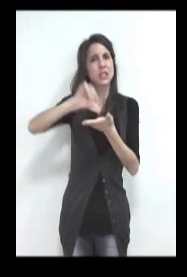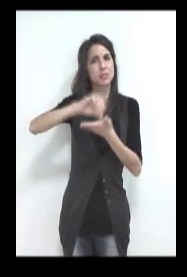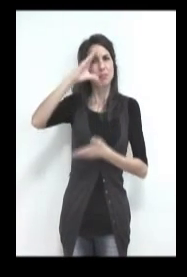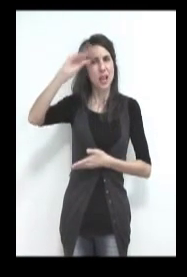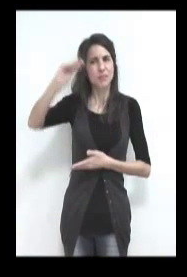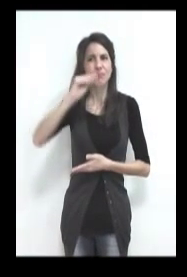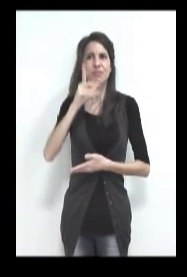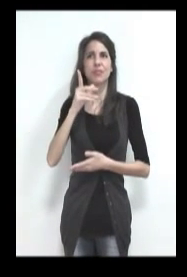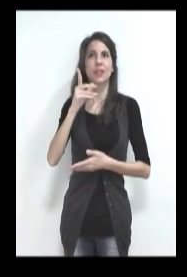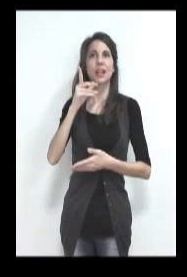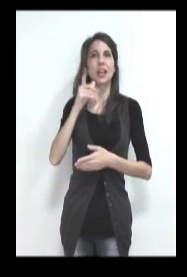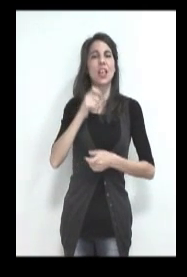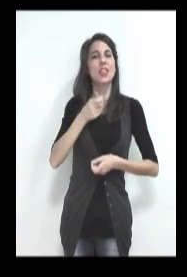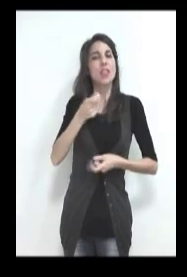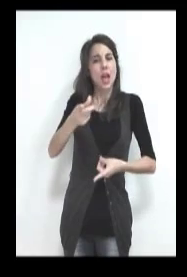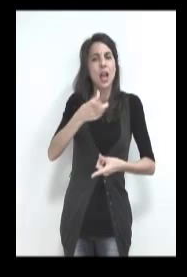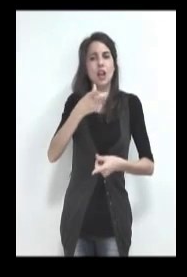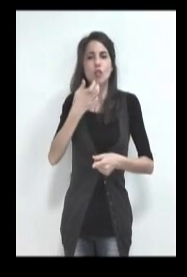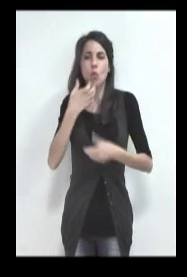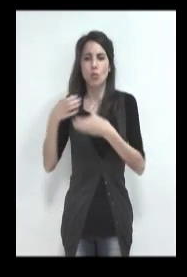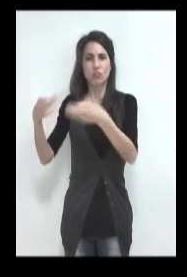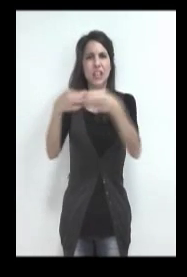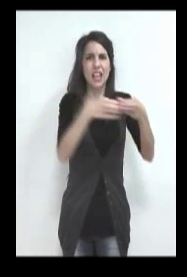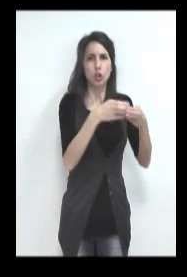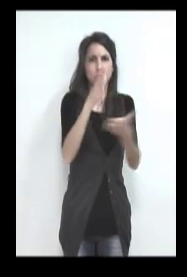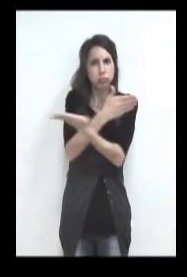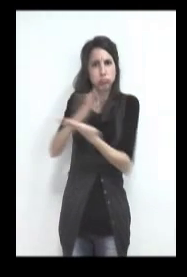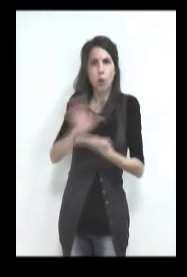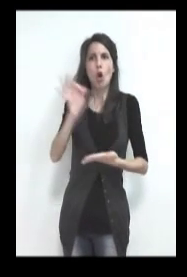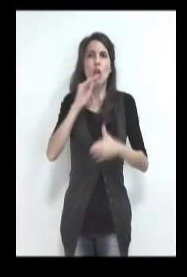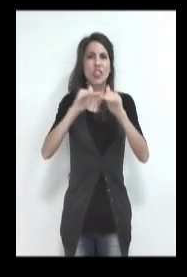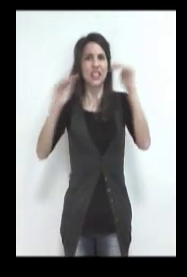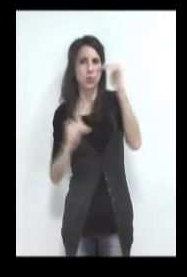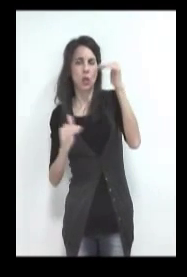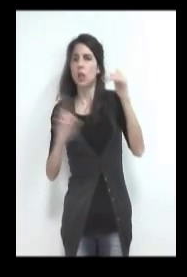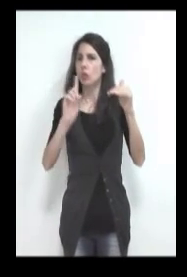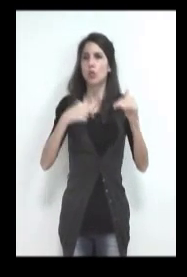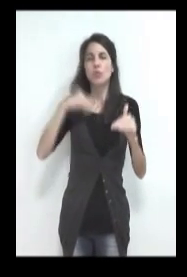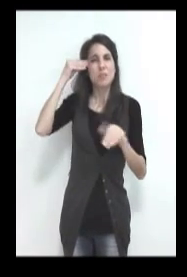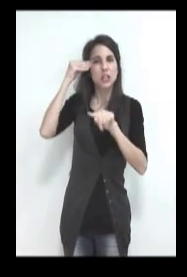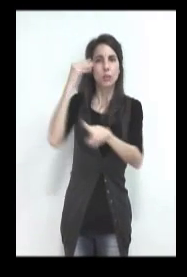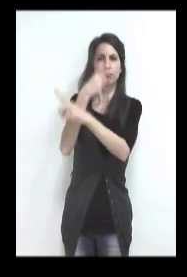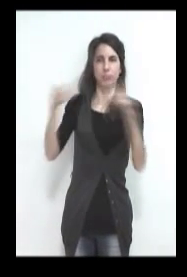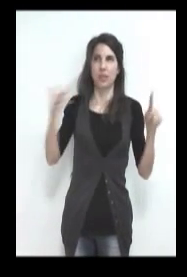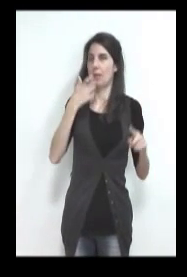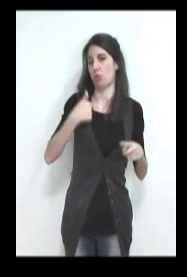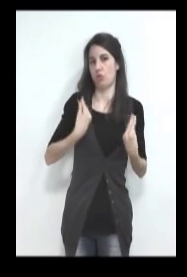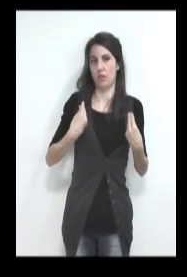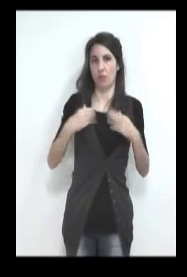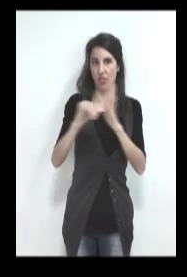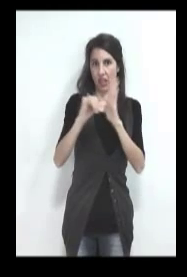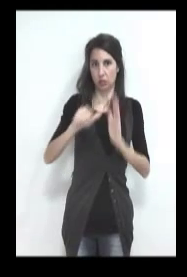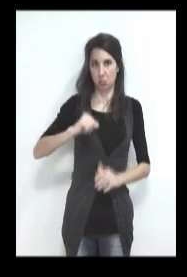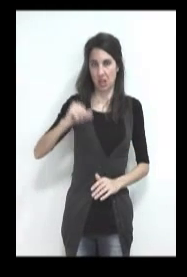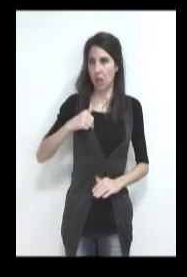generar desigualdades, sino como la solución de las desigualdades que hay ahora. Por ejemplo, si yo vivo al lado de un hospital y necesito